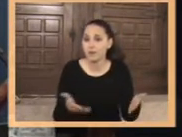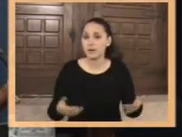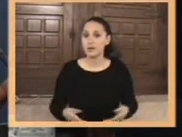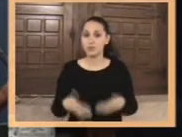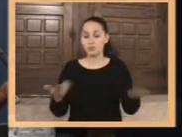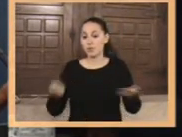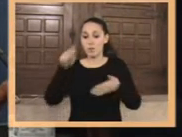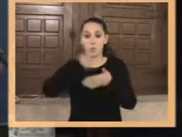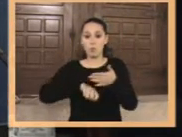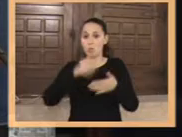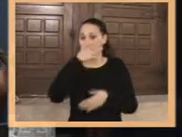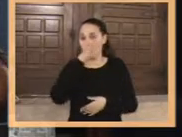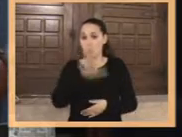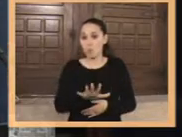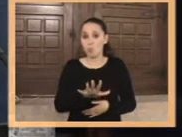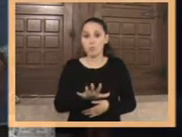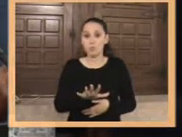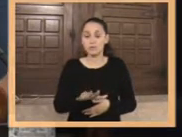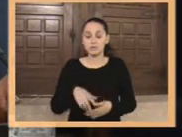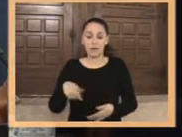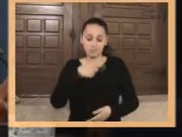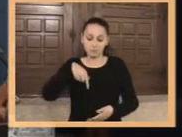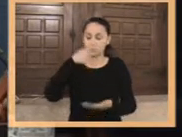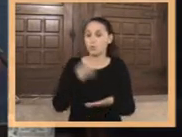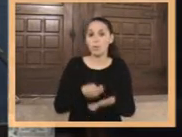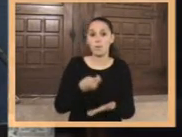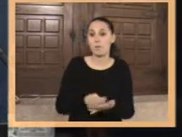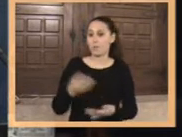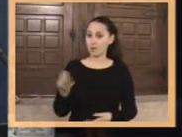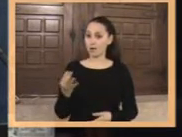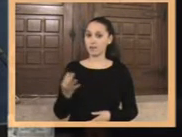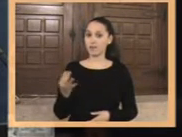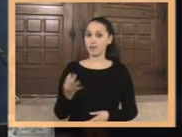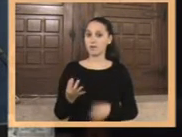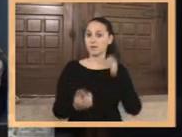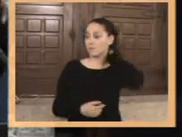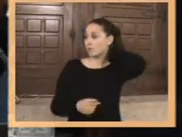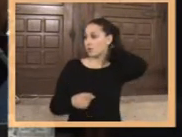de la Confederación Hidrográfica del Tajo, por lo tanto comprenderán que para nosotros no es plato de gusto. ¿Qué intentamos